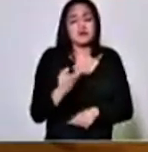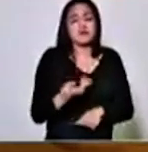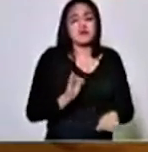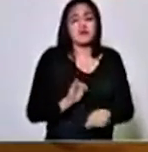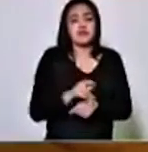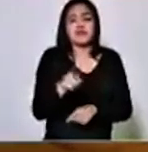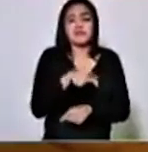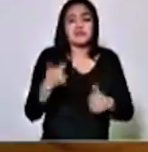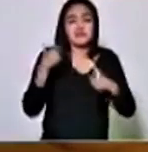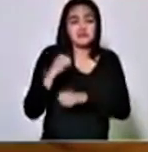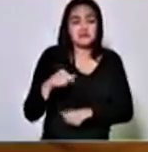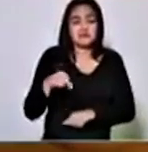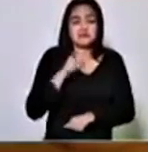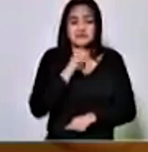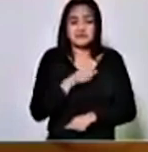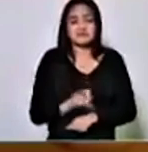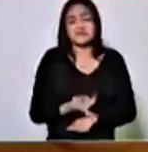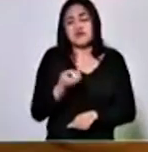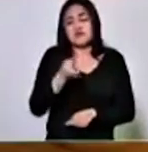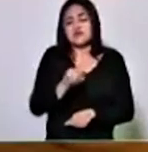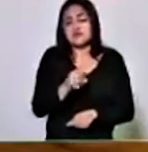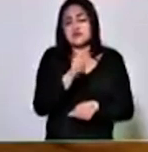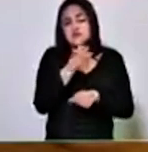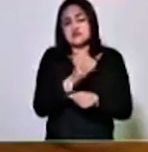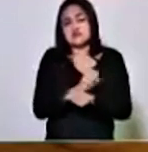solapado, así de sencillo.